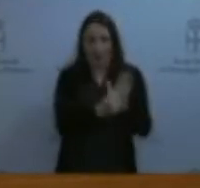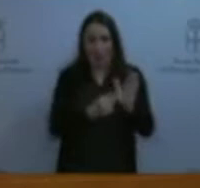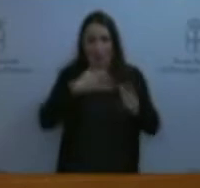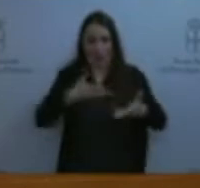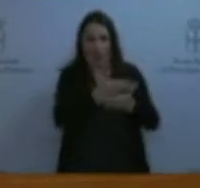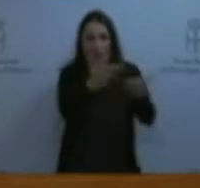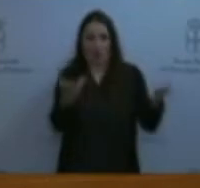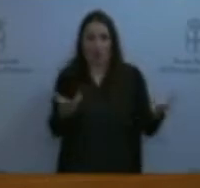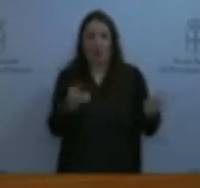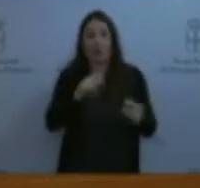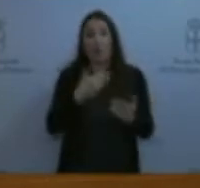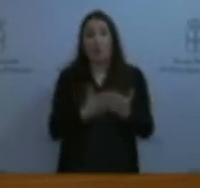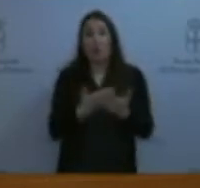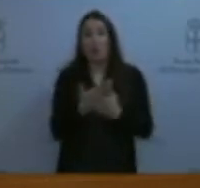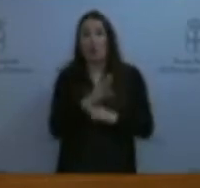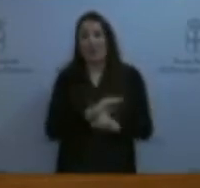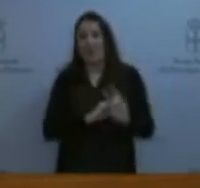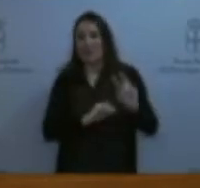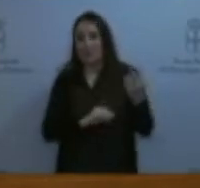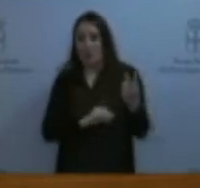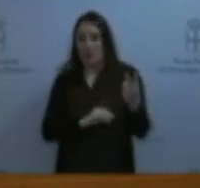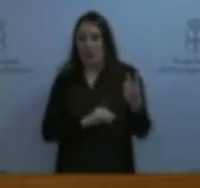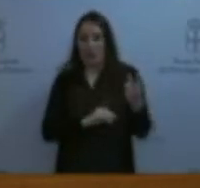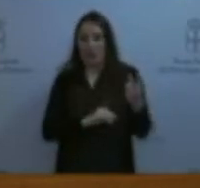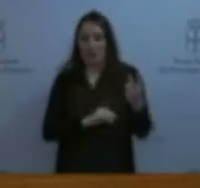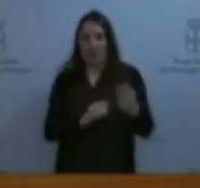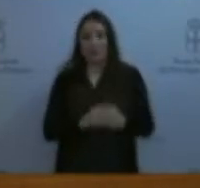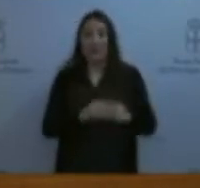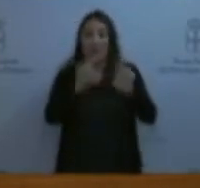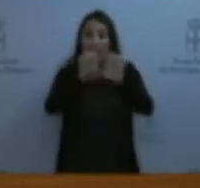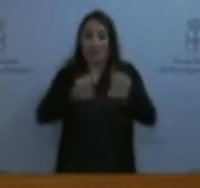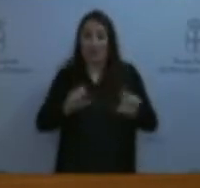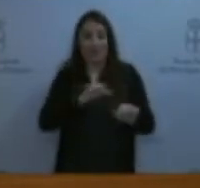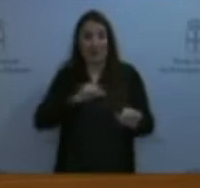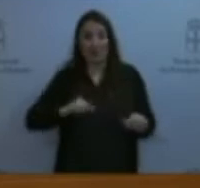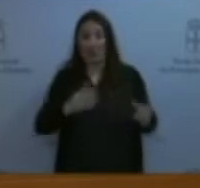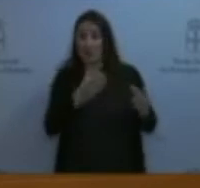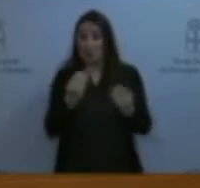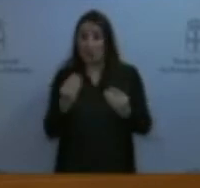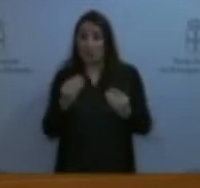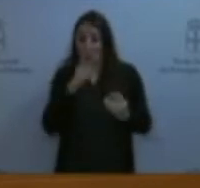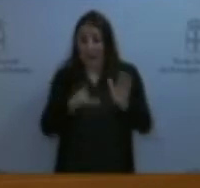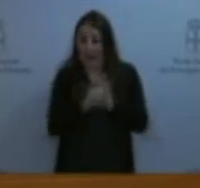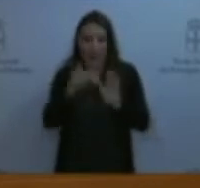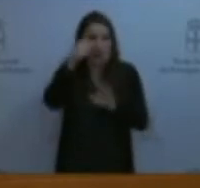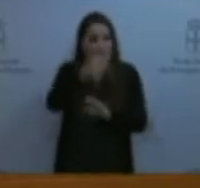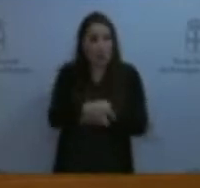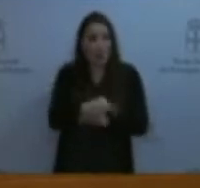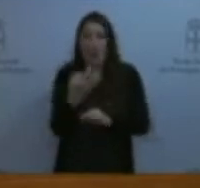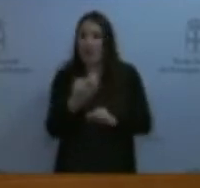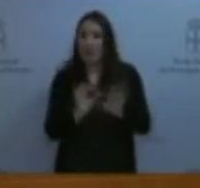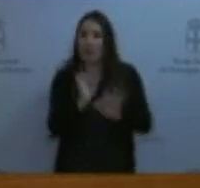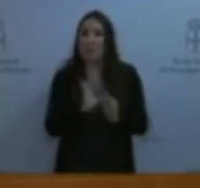También una segunda propuesta de esta relación. Multitud de empresas privadas tienen el imperativo legal de tener medidores